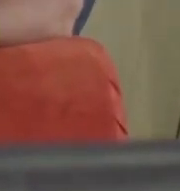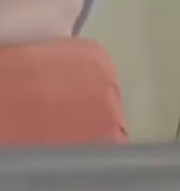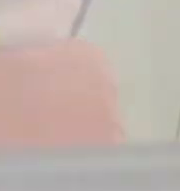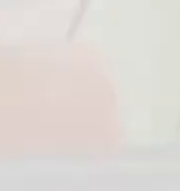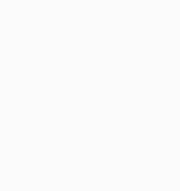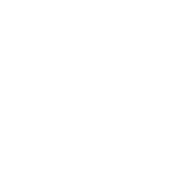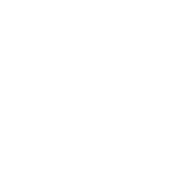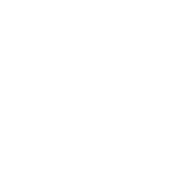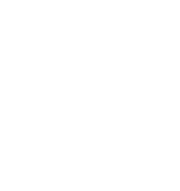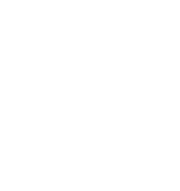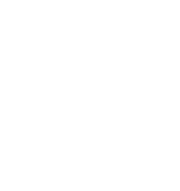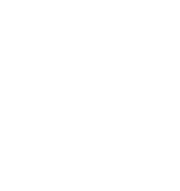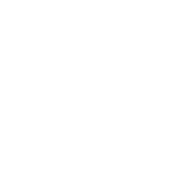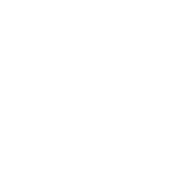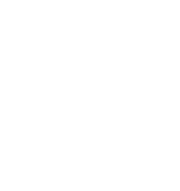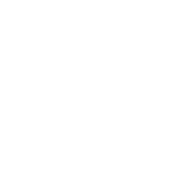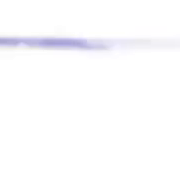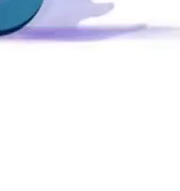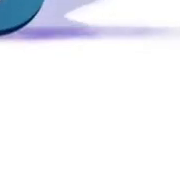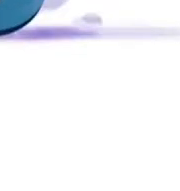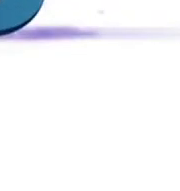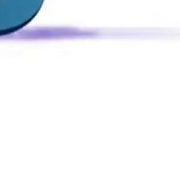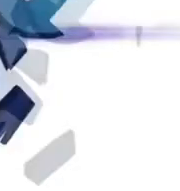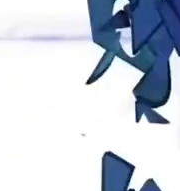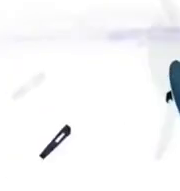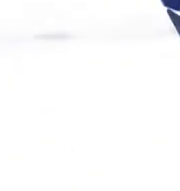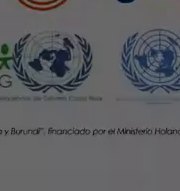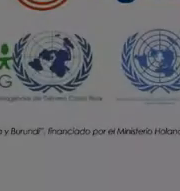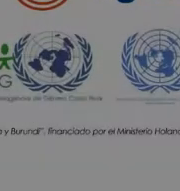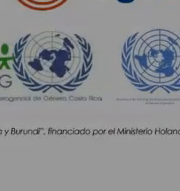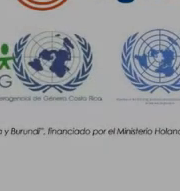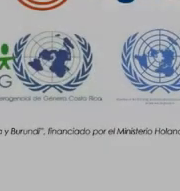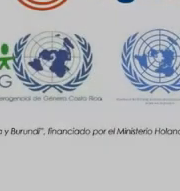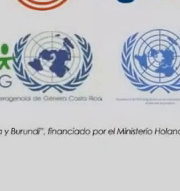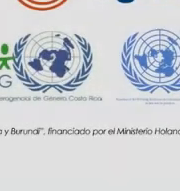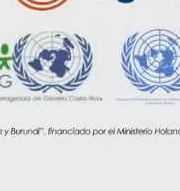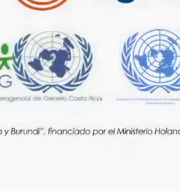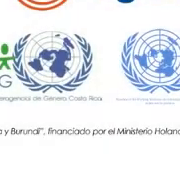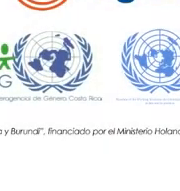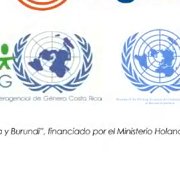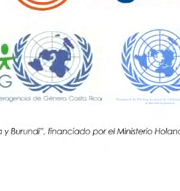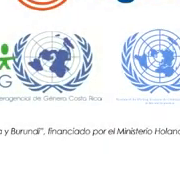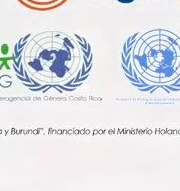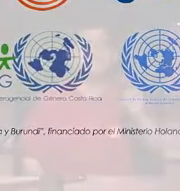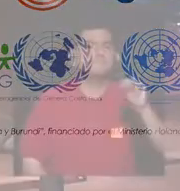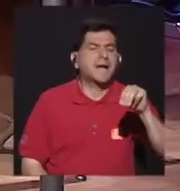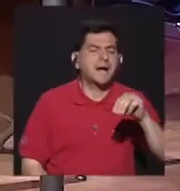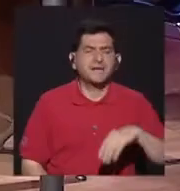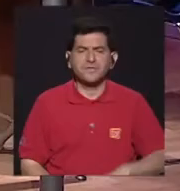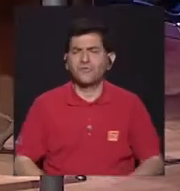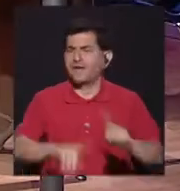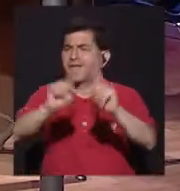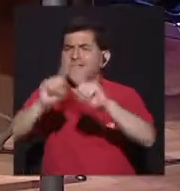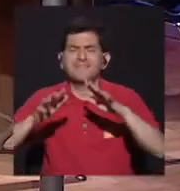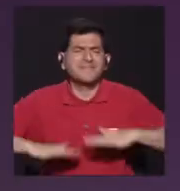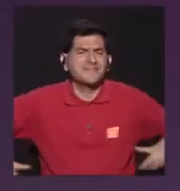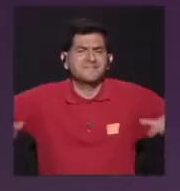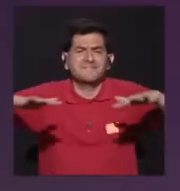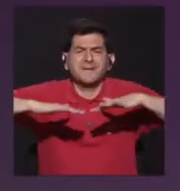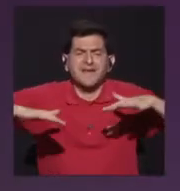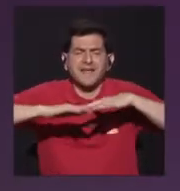Métele un gol al machismo. Mario, y ¿Qué se sabe en los distintos